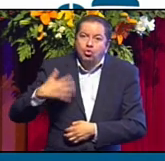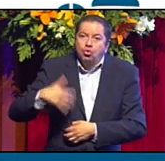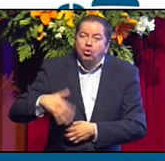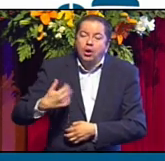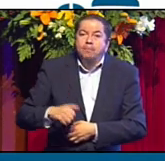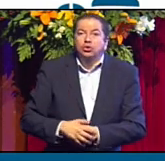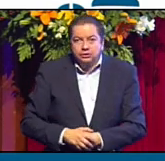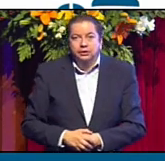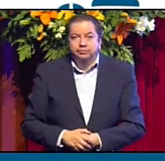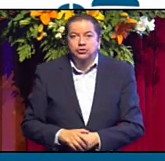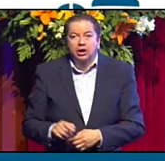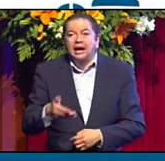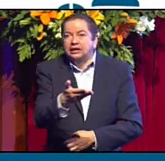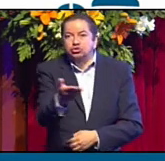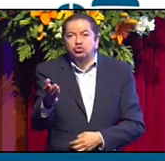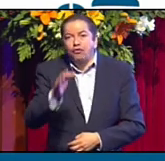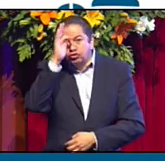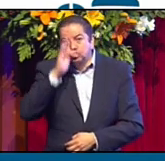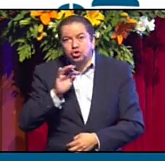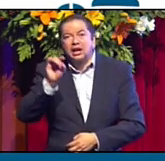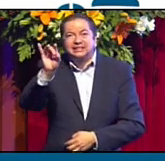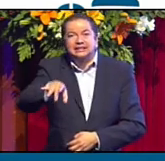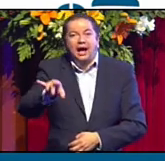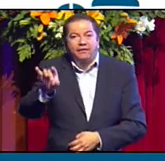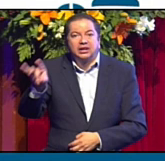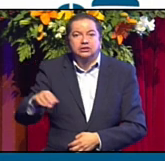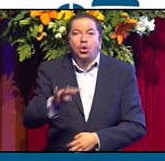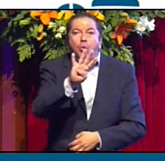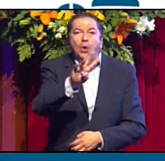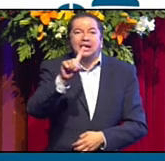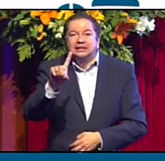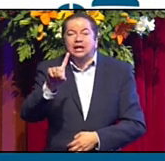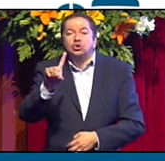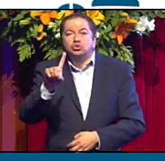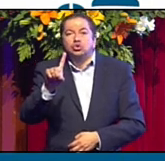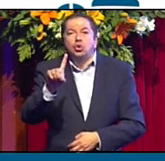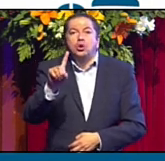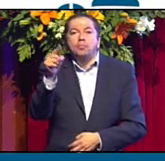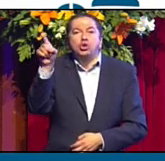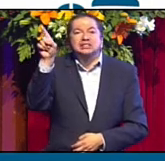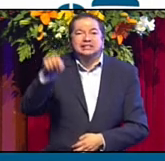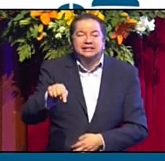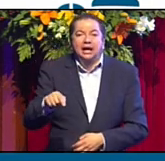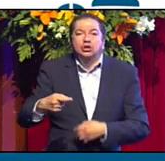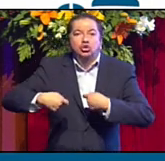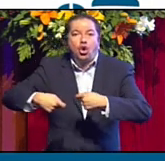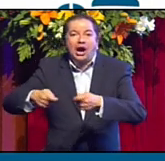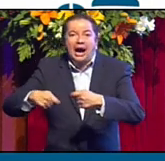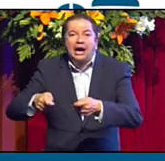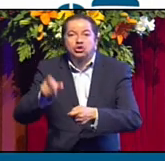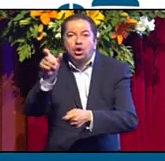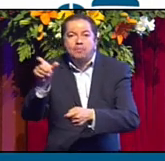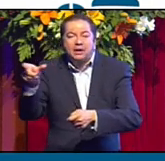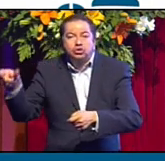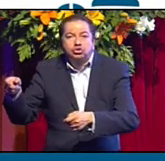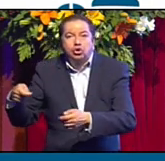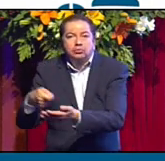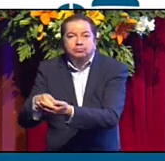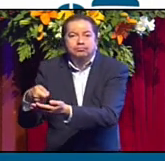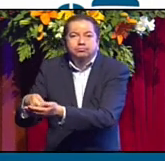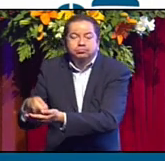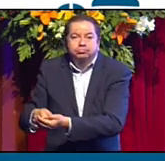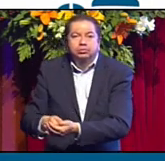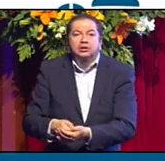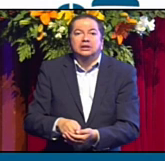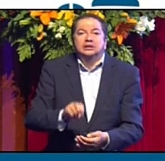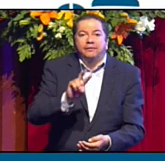inconmensurable. Y claramente nuestros funcionarios lo saben. El 41% en gasto de personal, el 29% en bienes de